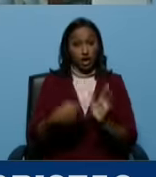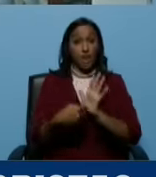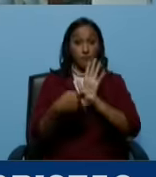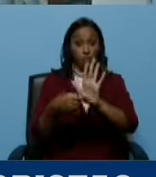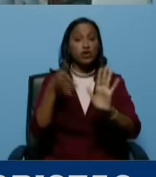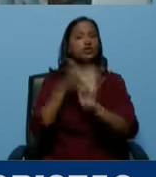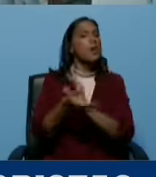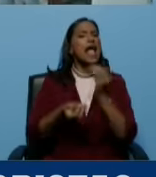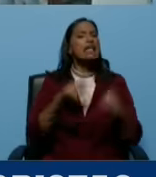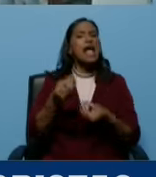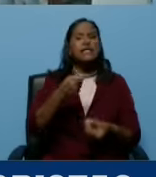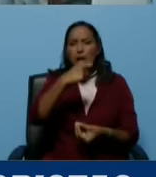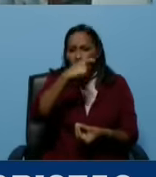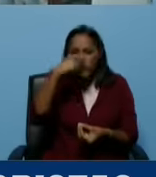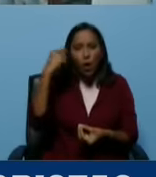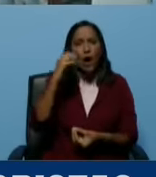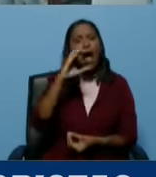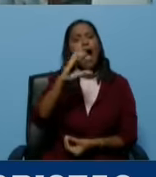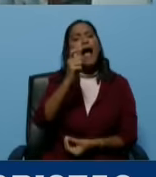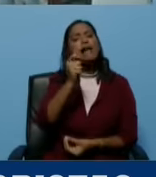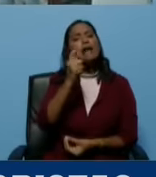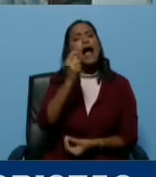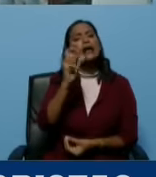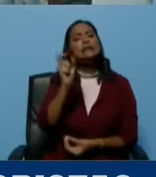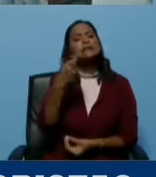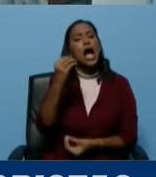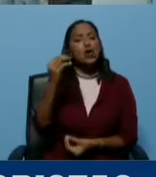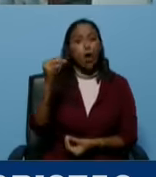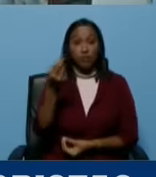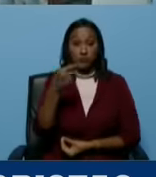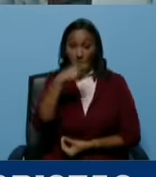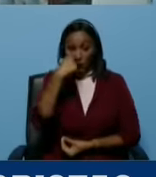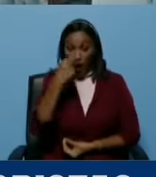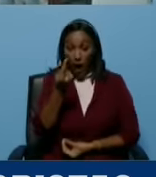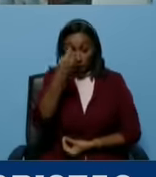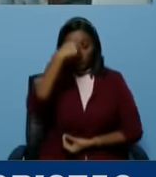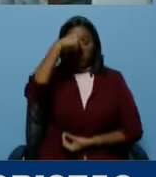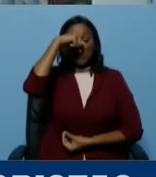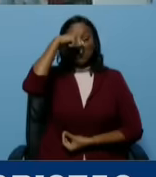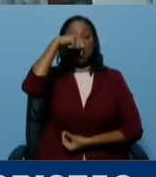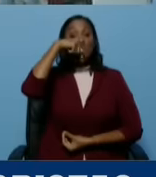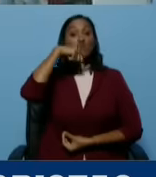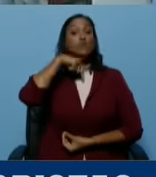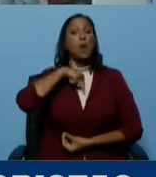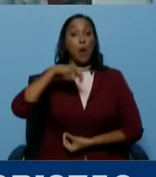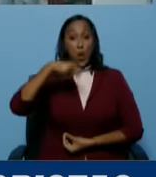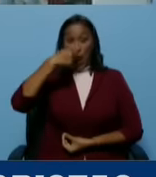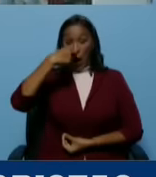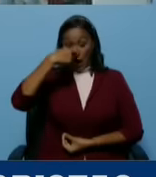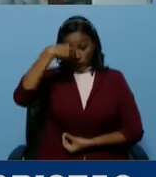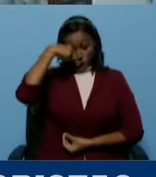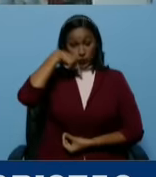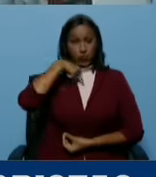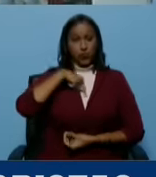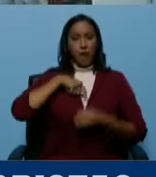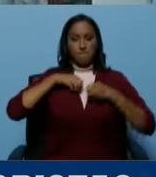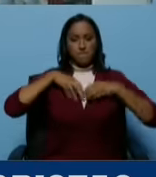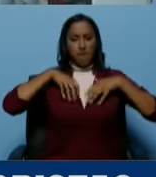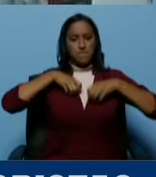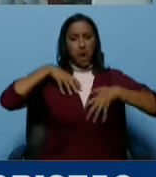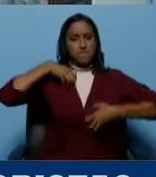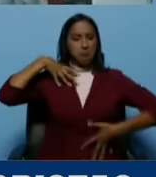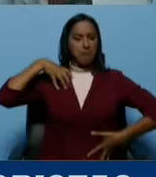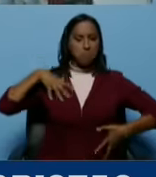captagón. Cuando entra al organismo dicha droga, se metaboliza en el cuerpo descomponiéndose en las